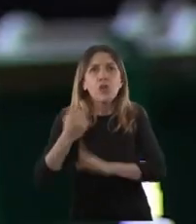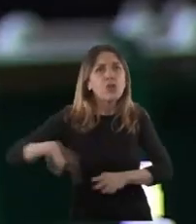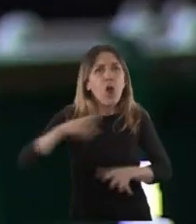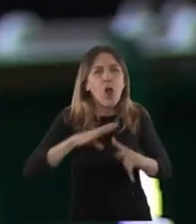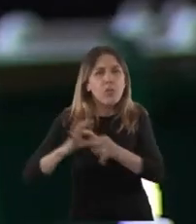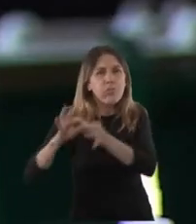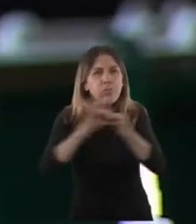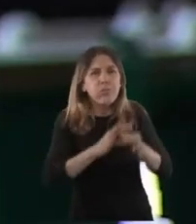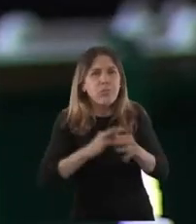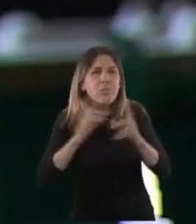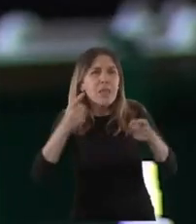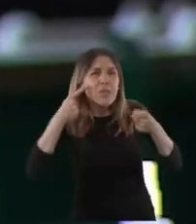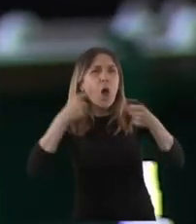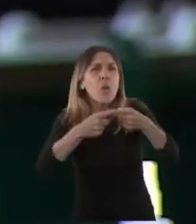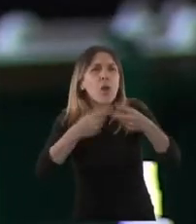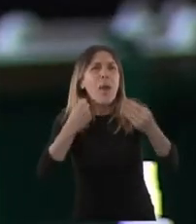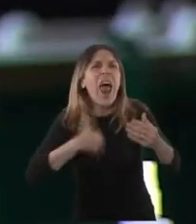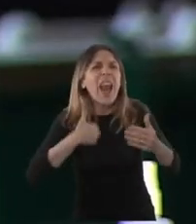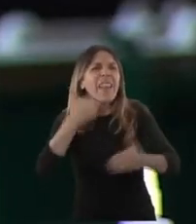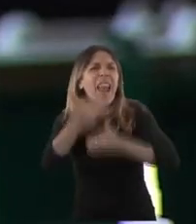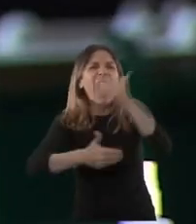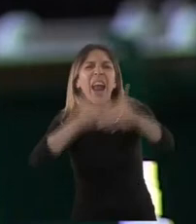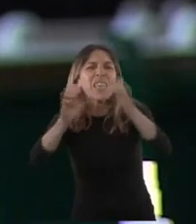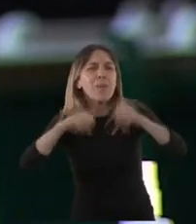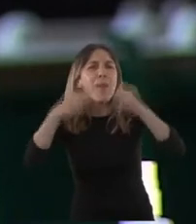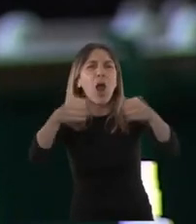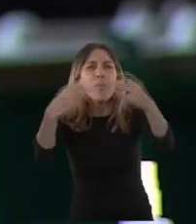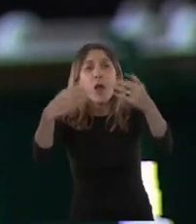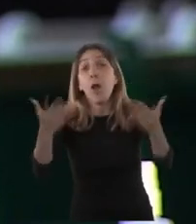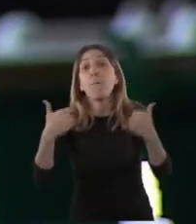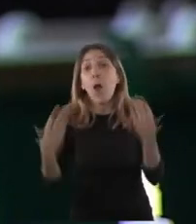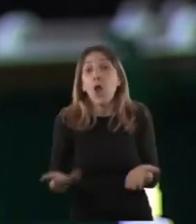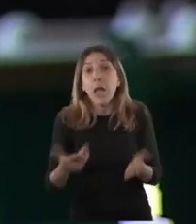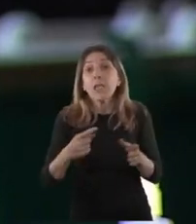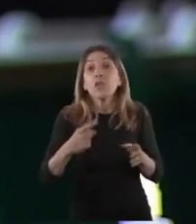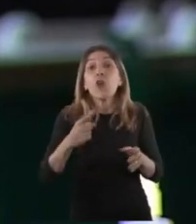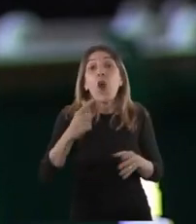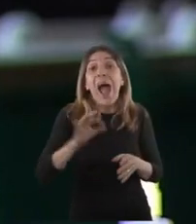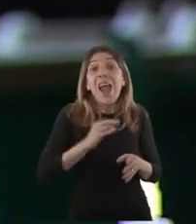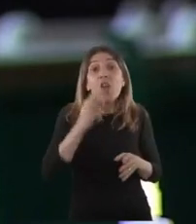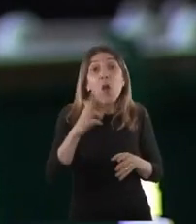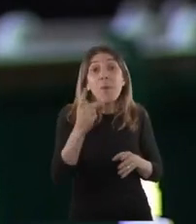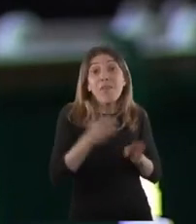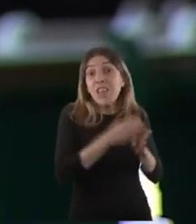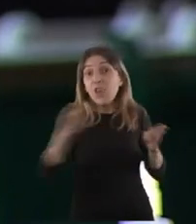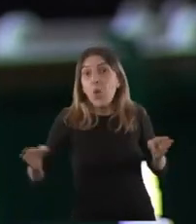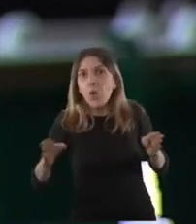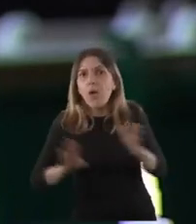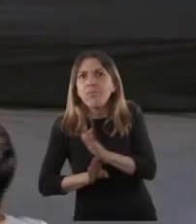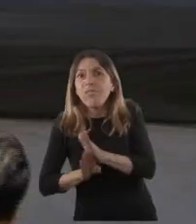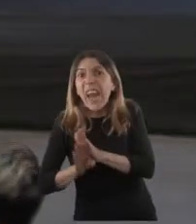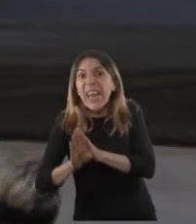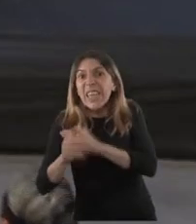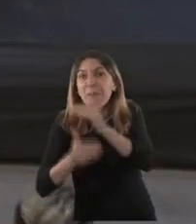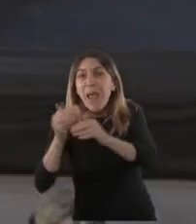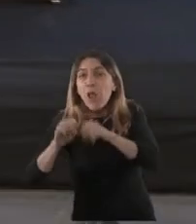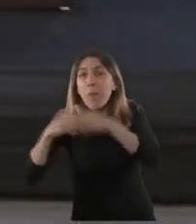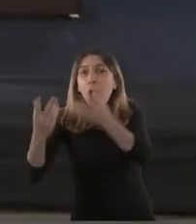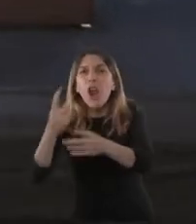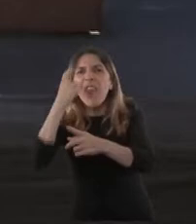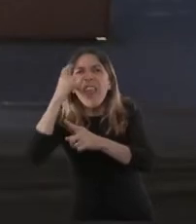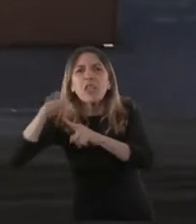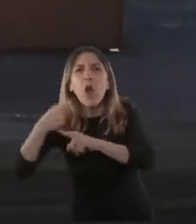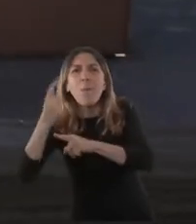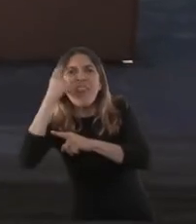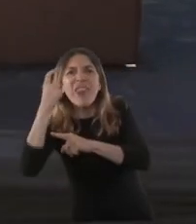Argentina. Por eso la Argentina crece, por eso en 2021 crecimos 10,3%, por eso este crecimiento continúa,